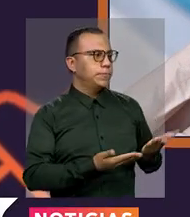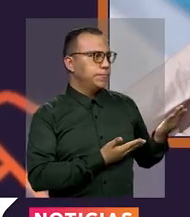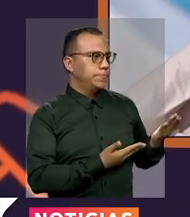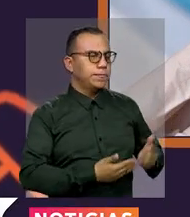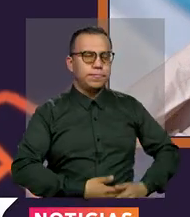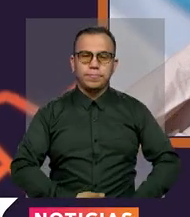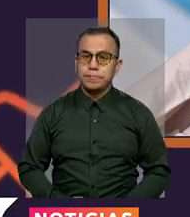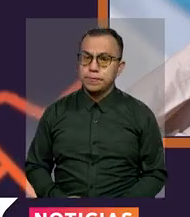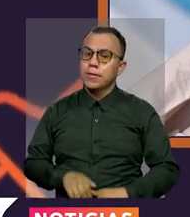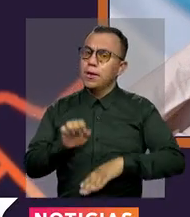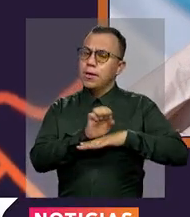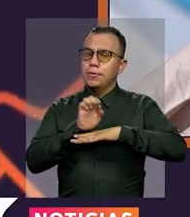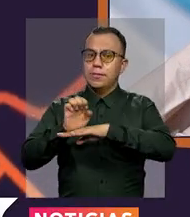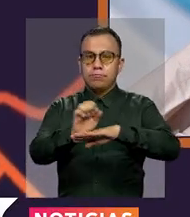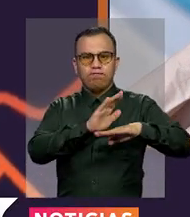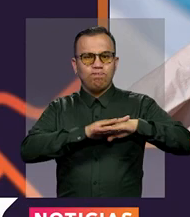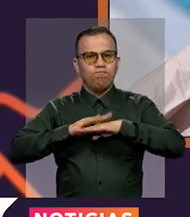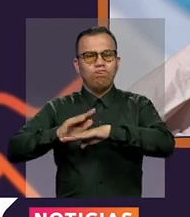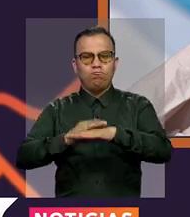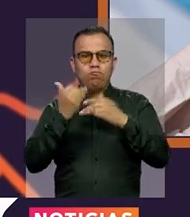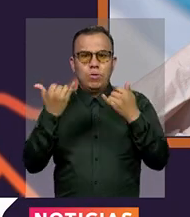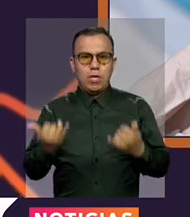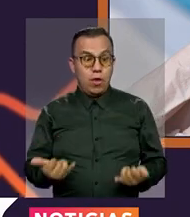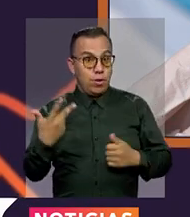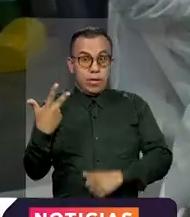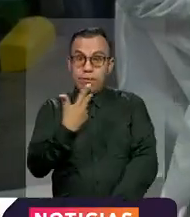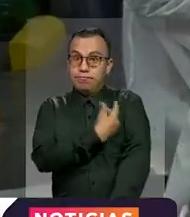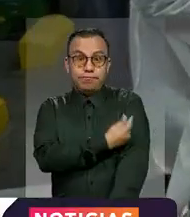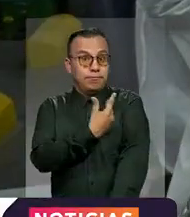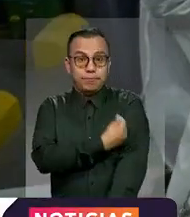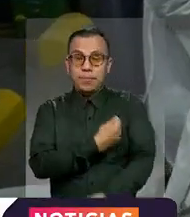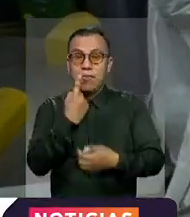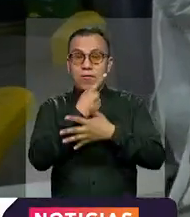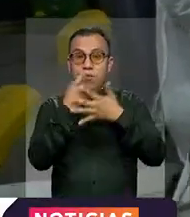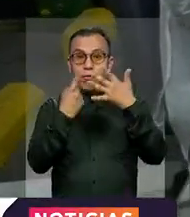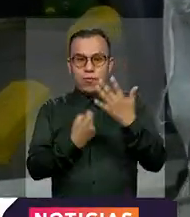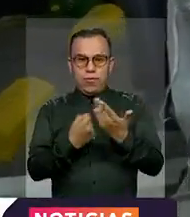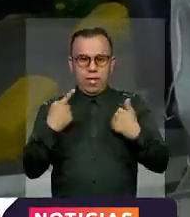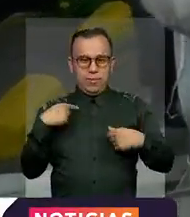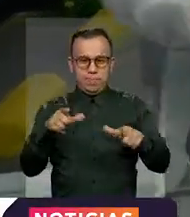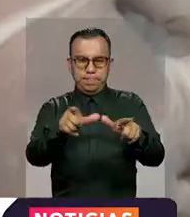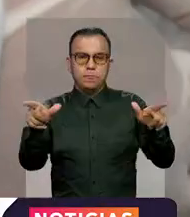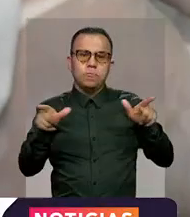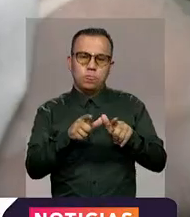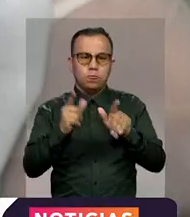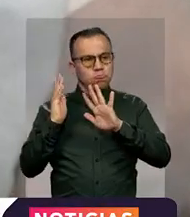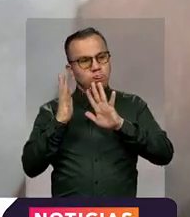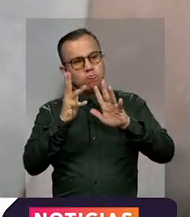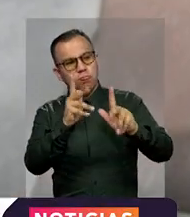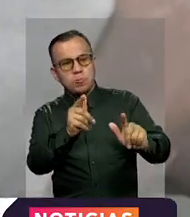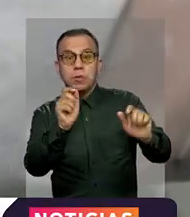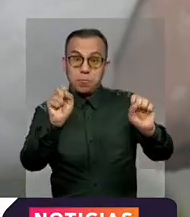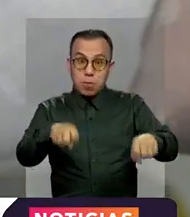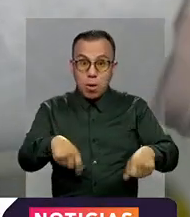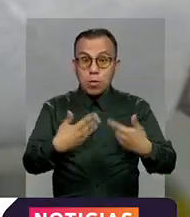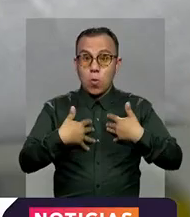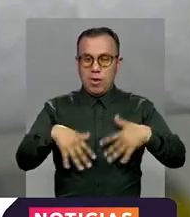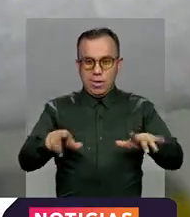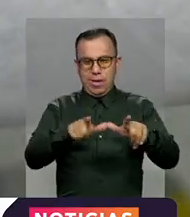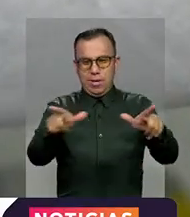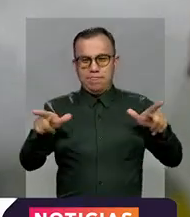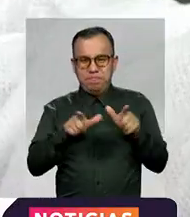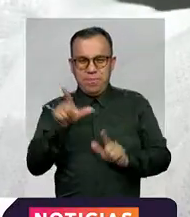153.167. La entidad invita a los ciudadanos que no se han inmunizado a acercarse a los puntos de vacunación teniendo en cuenta que todos los biológicos